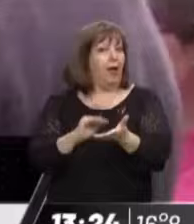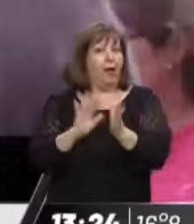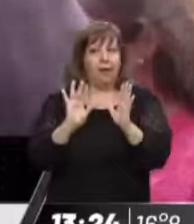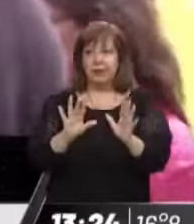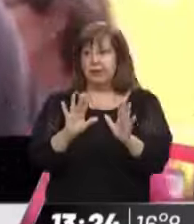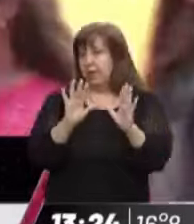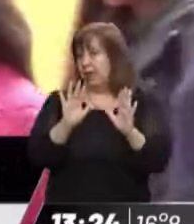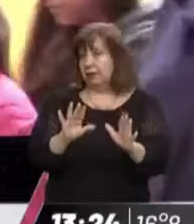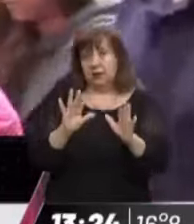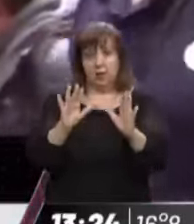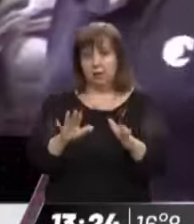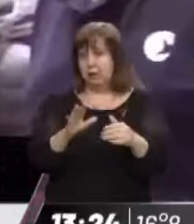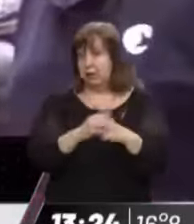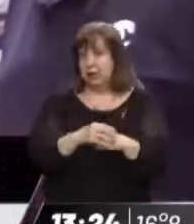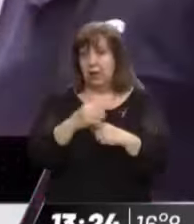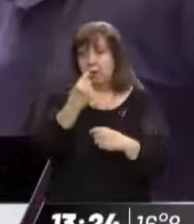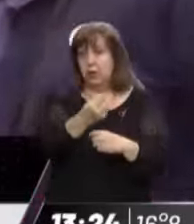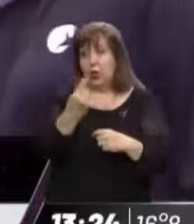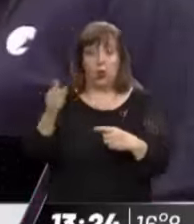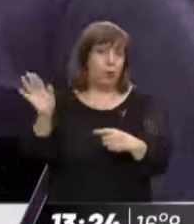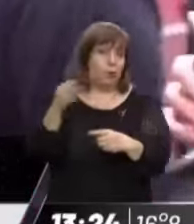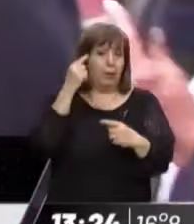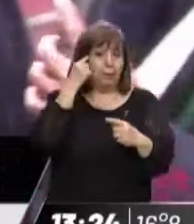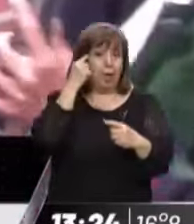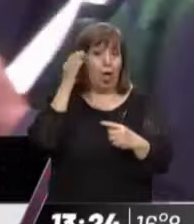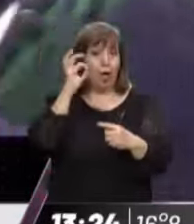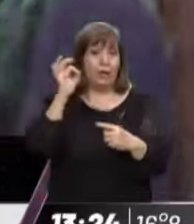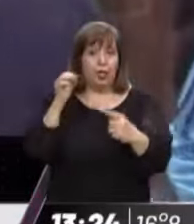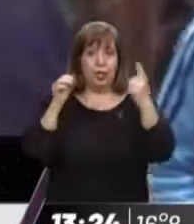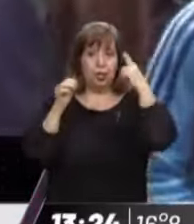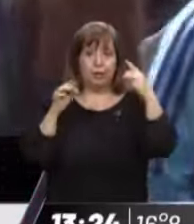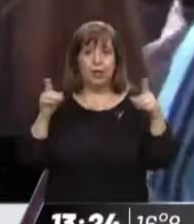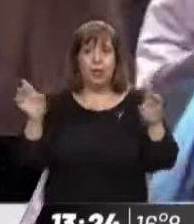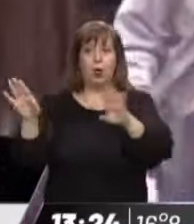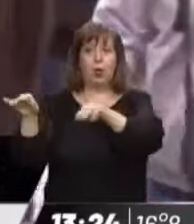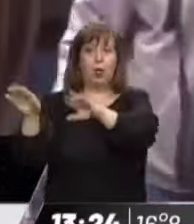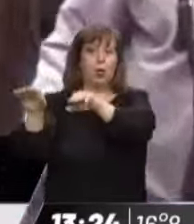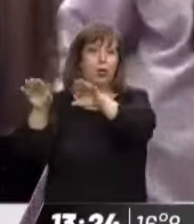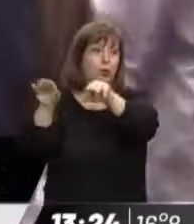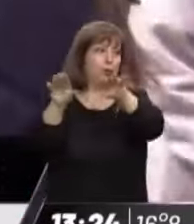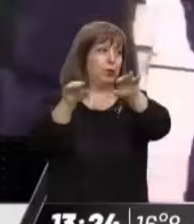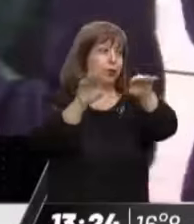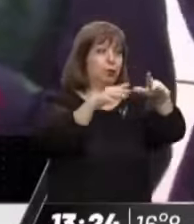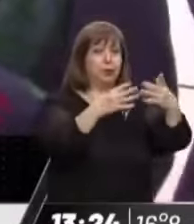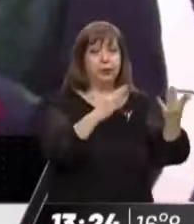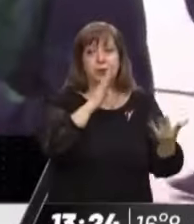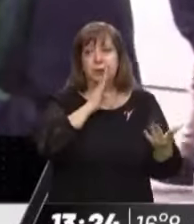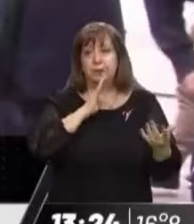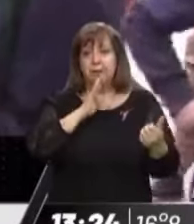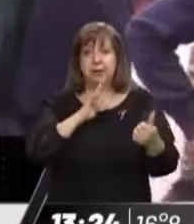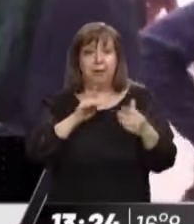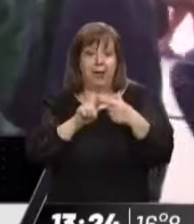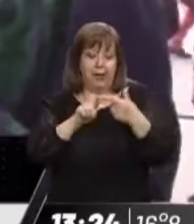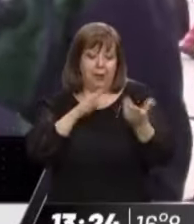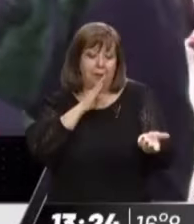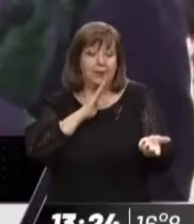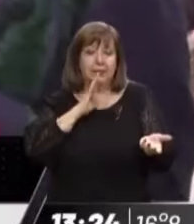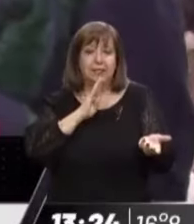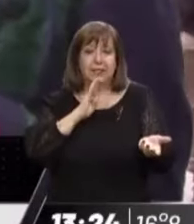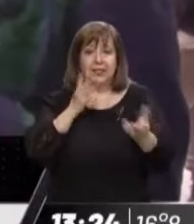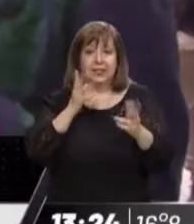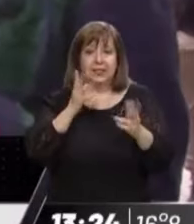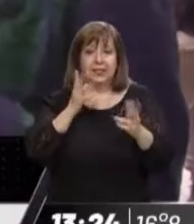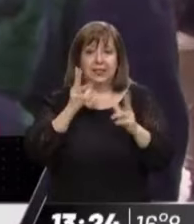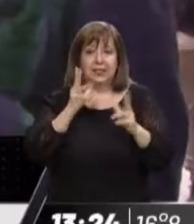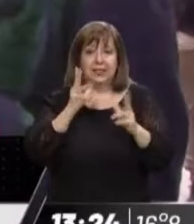aumento, cuando vas, compras, cuando subís a un medio de transporte y te dice, mira, pasó este valor a 120, tenés que pagarlo. Ya estás en el baile. ¿Tenés la